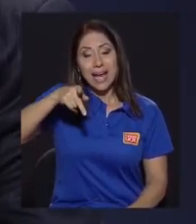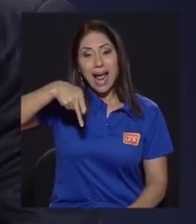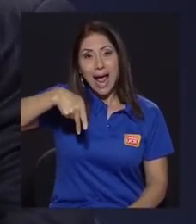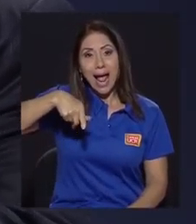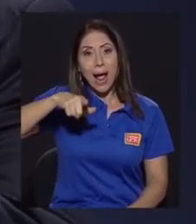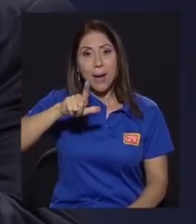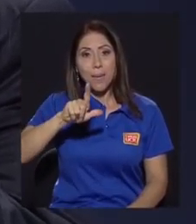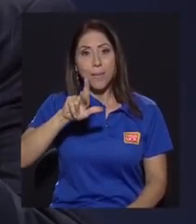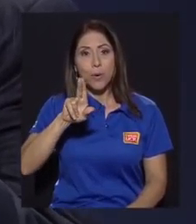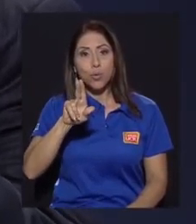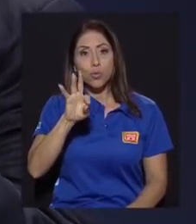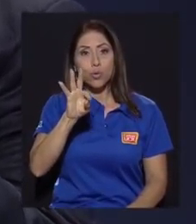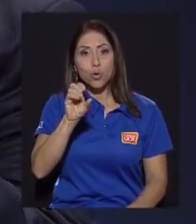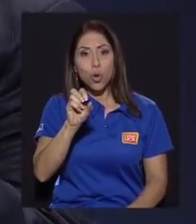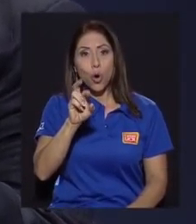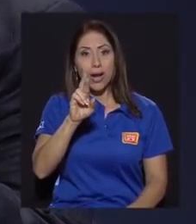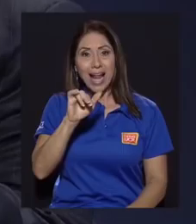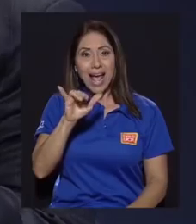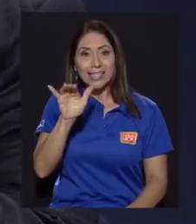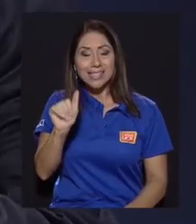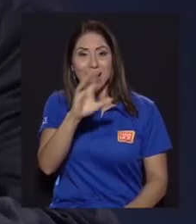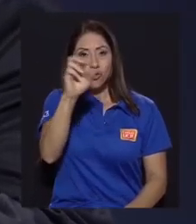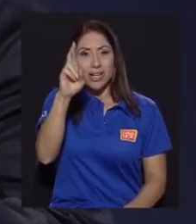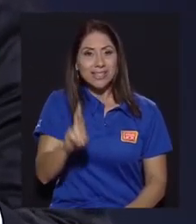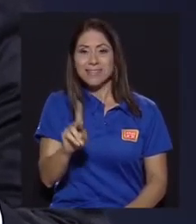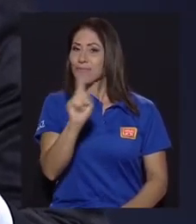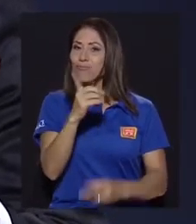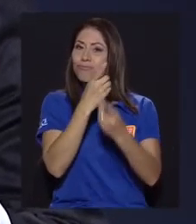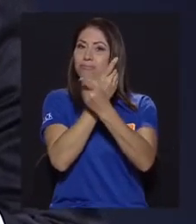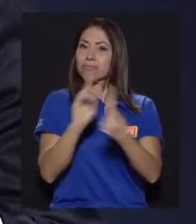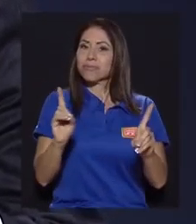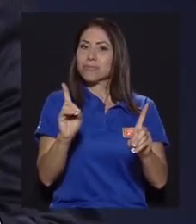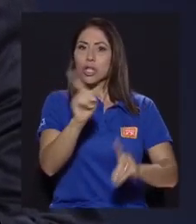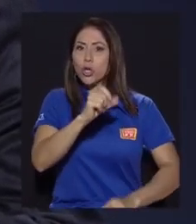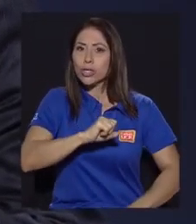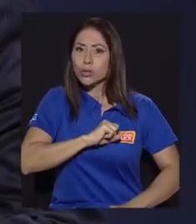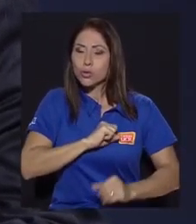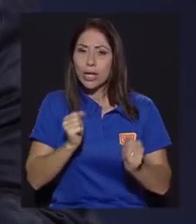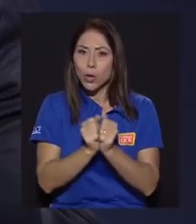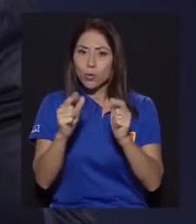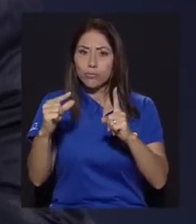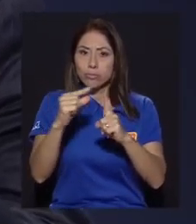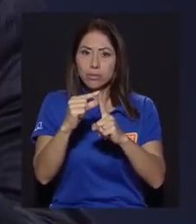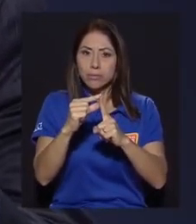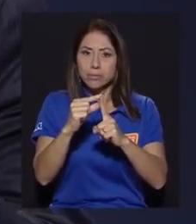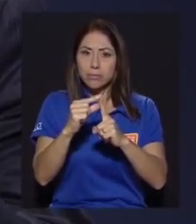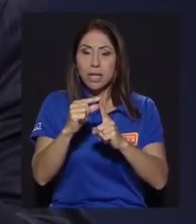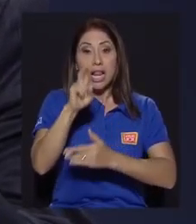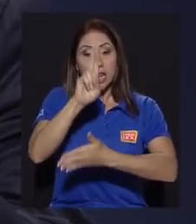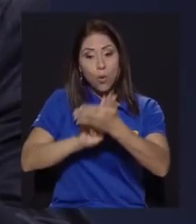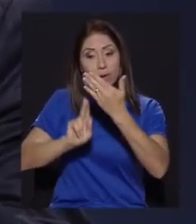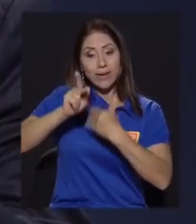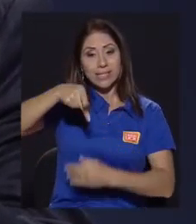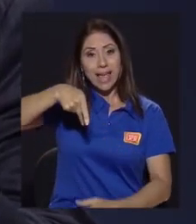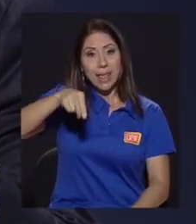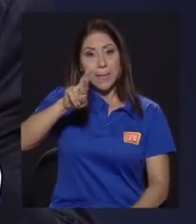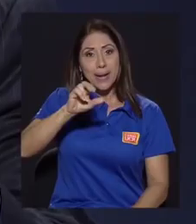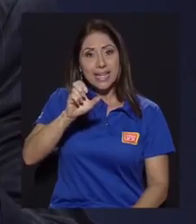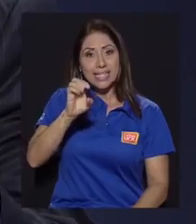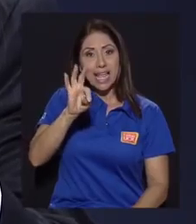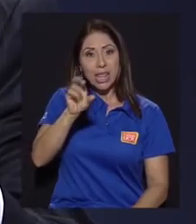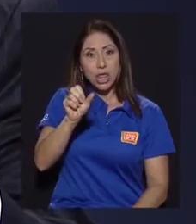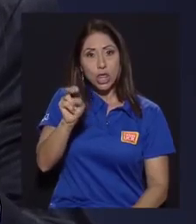costarricense ya no más la democracia y que nadie se asuste por los términos la universidad de princeton acaba de publicar